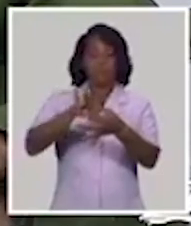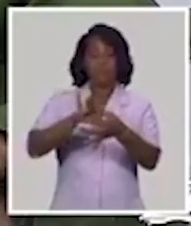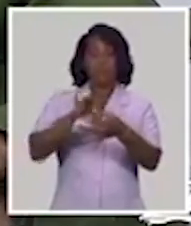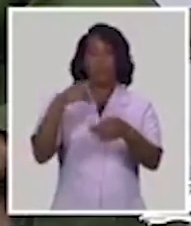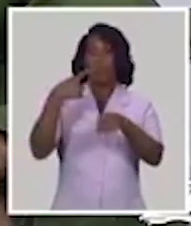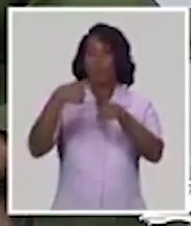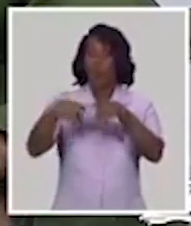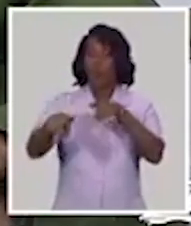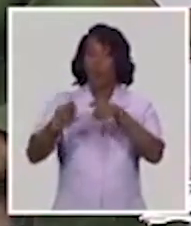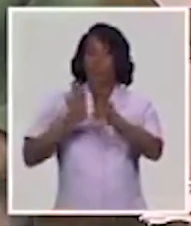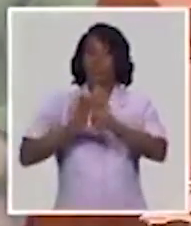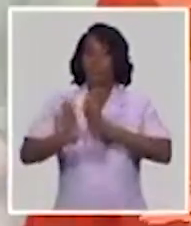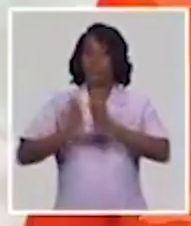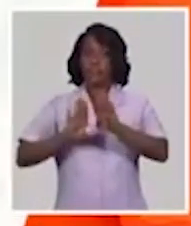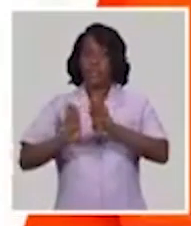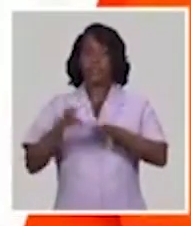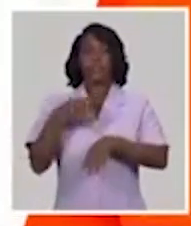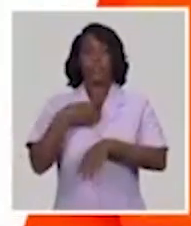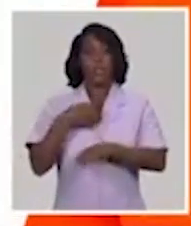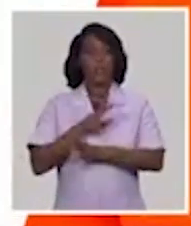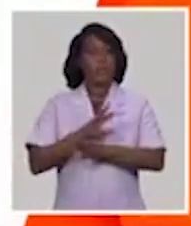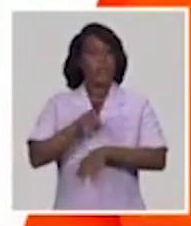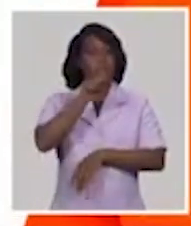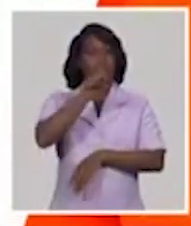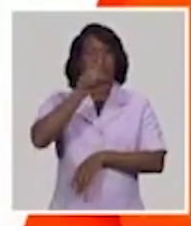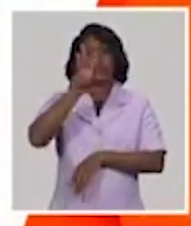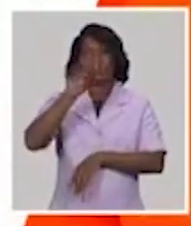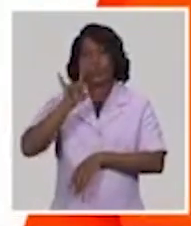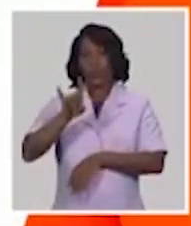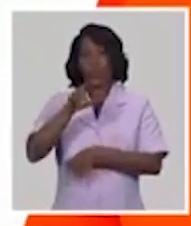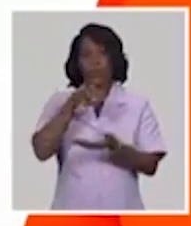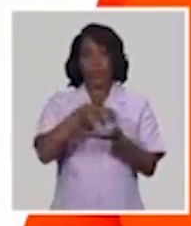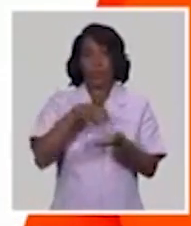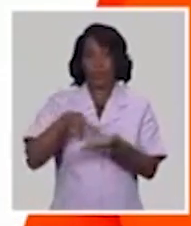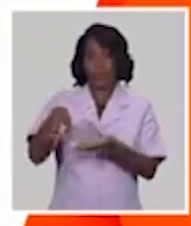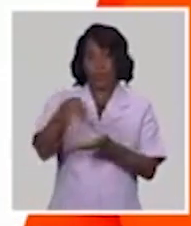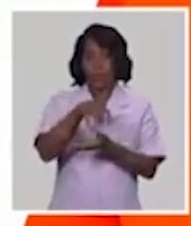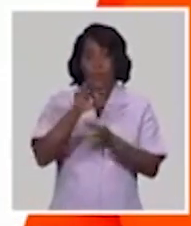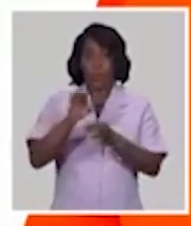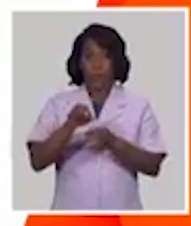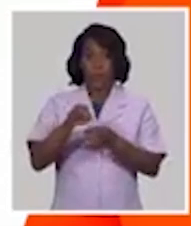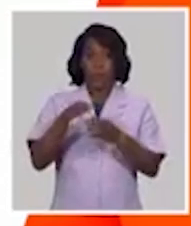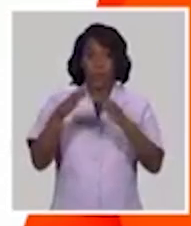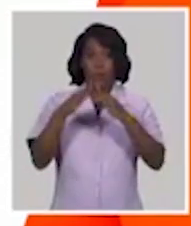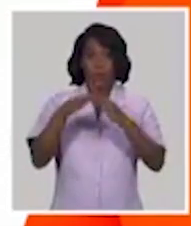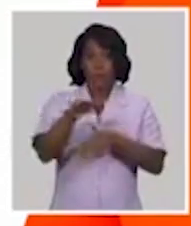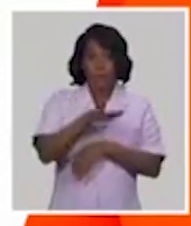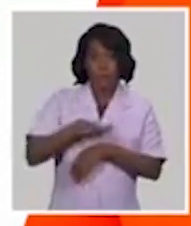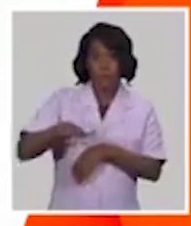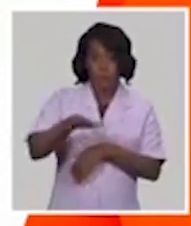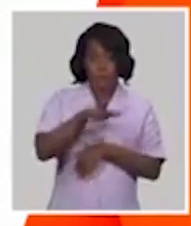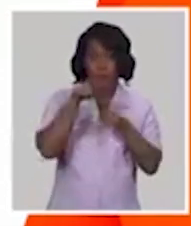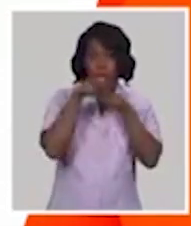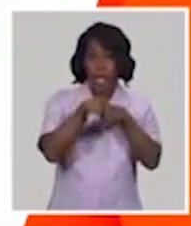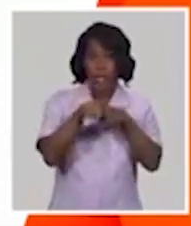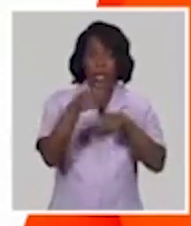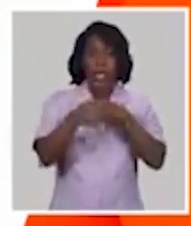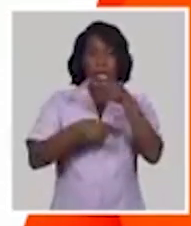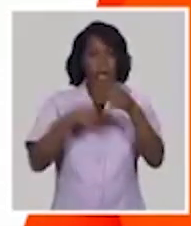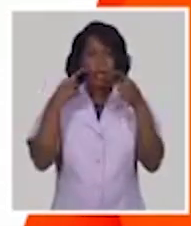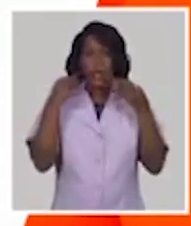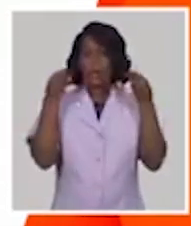estamos disponiendo de 139 puntos adicionales en los barrios, que por supuesto con la frecuencia que se